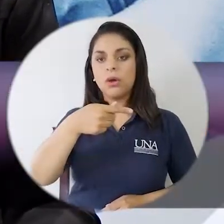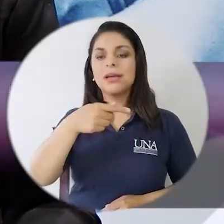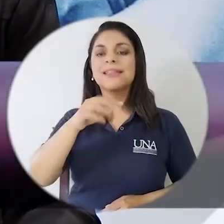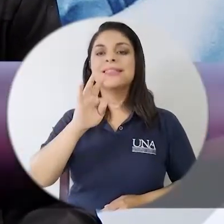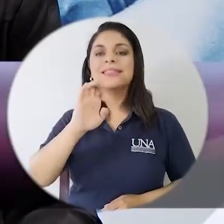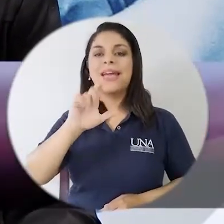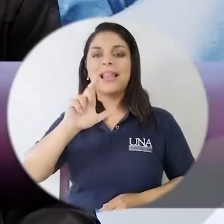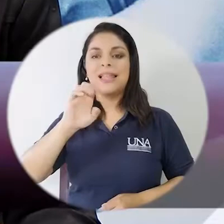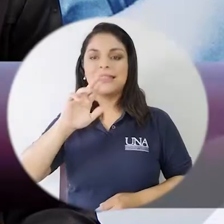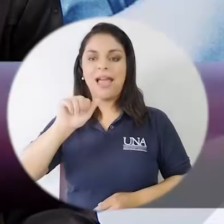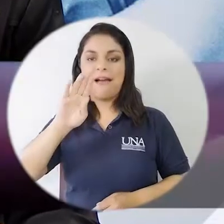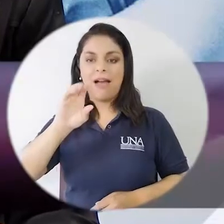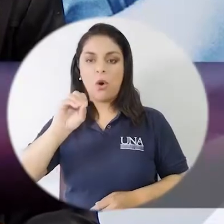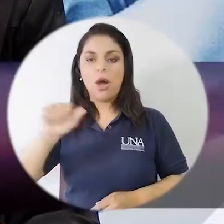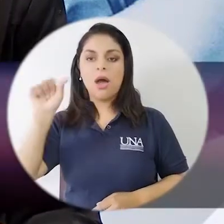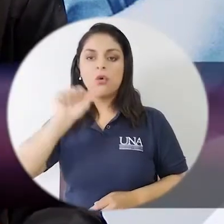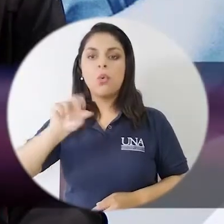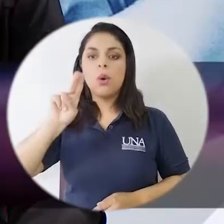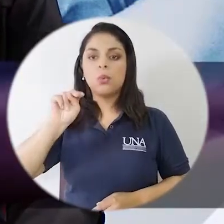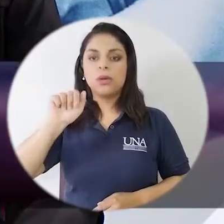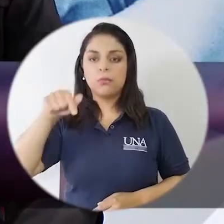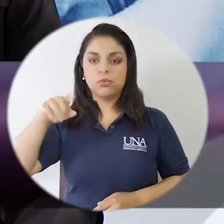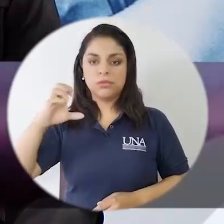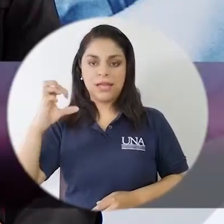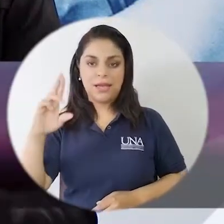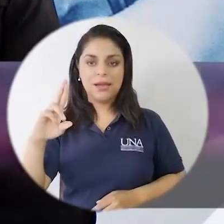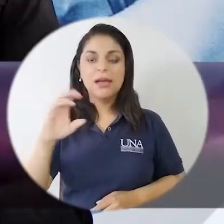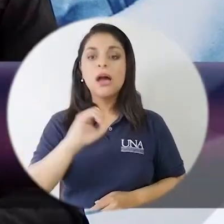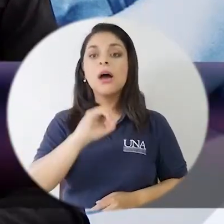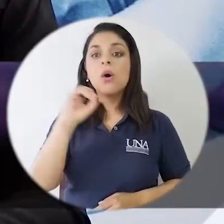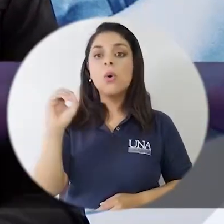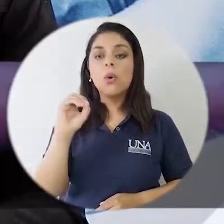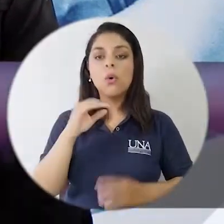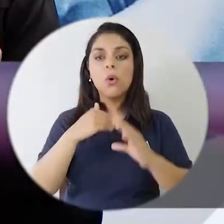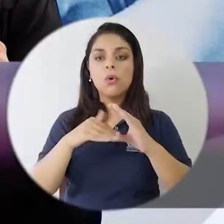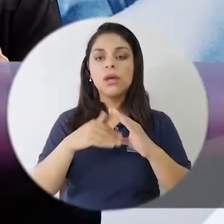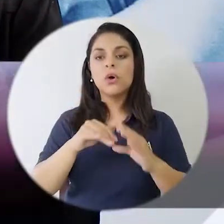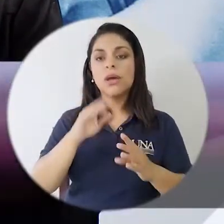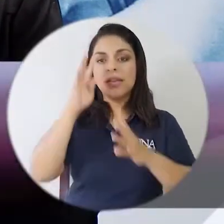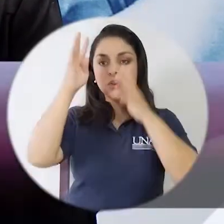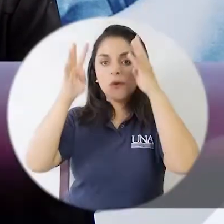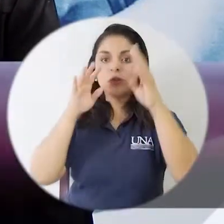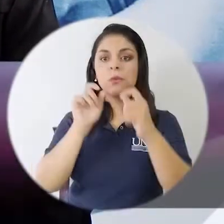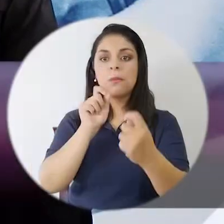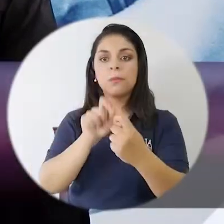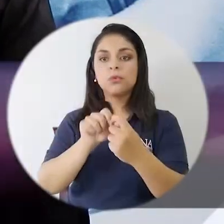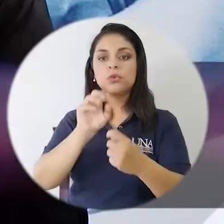tele1@una.cr. O al correo que es